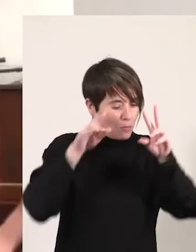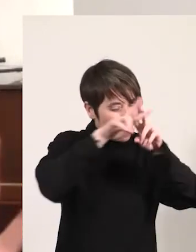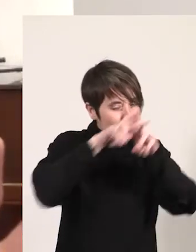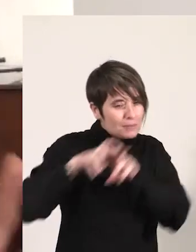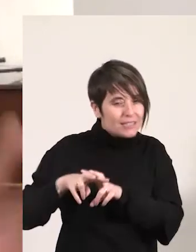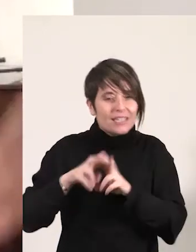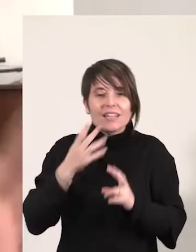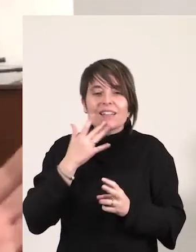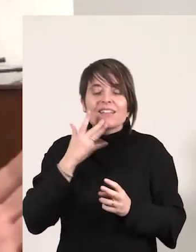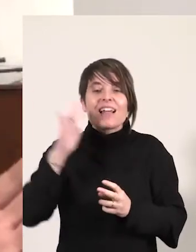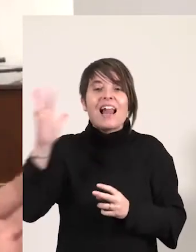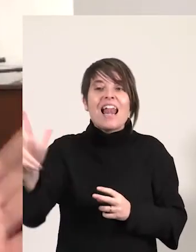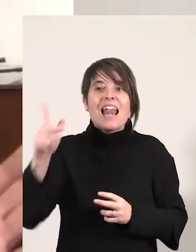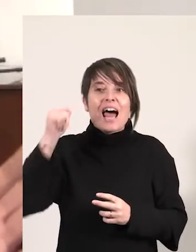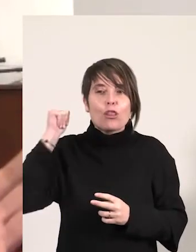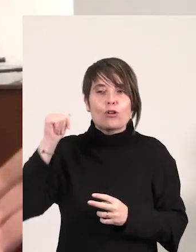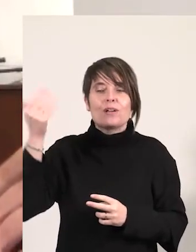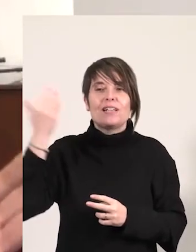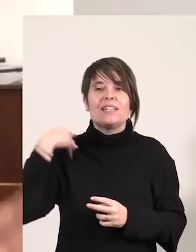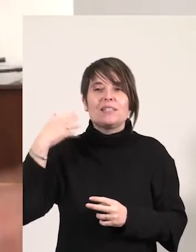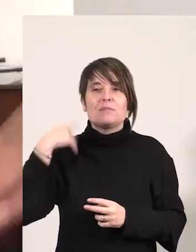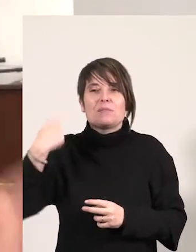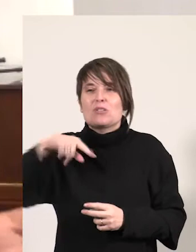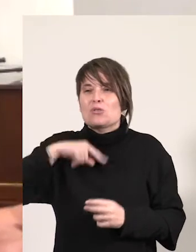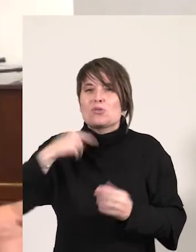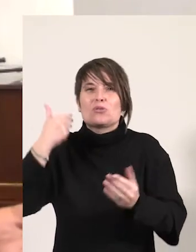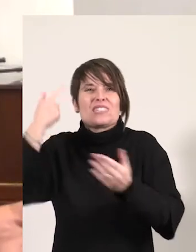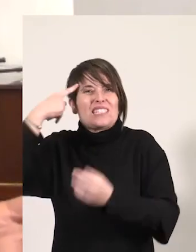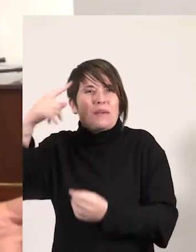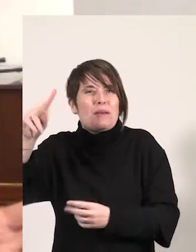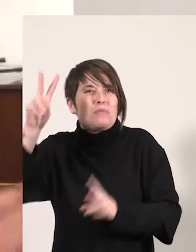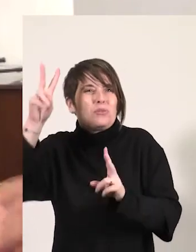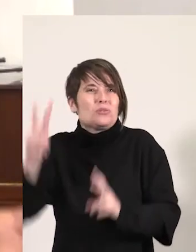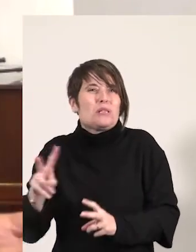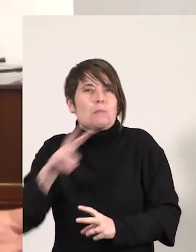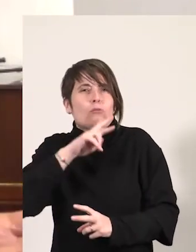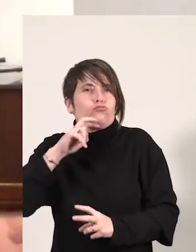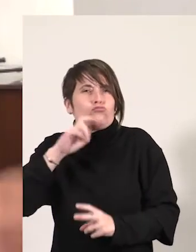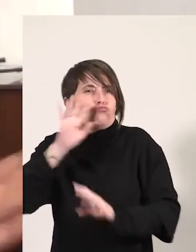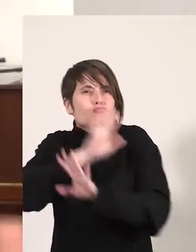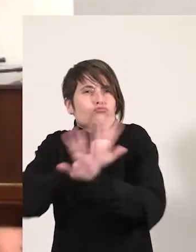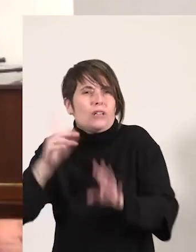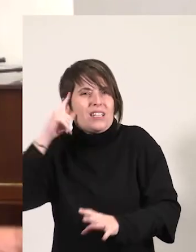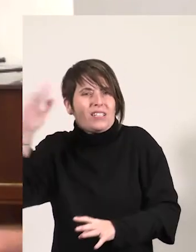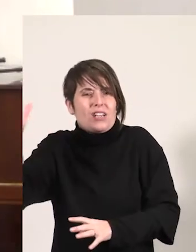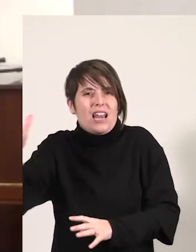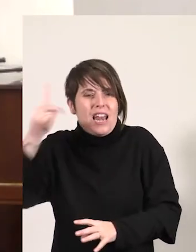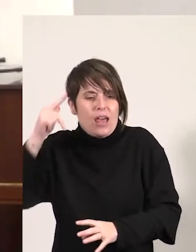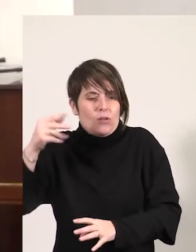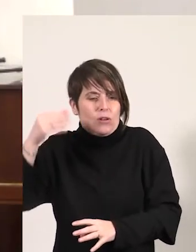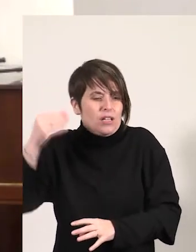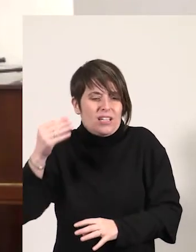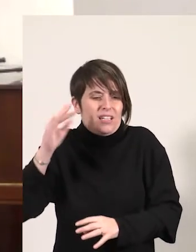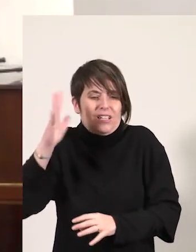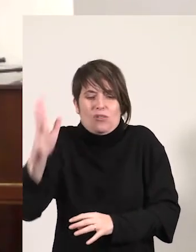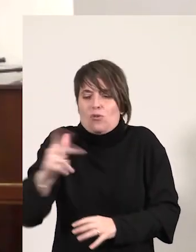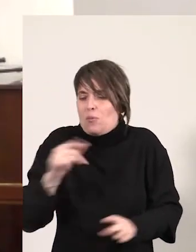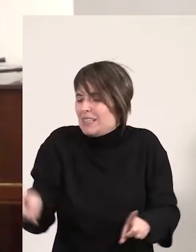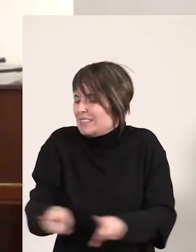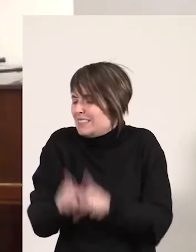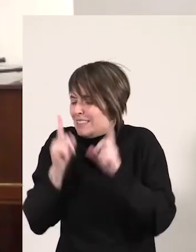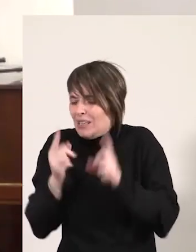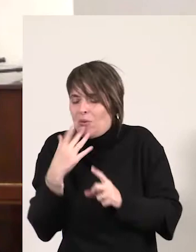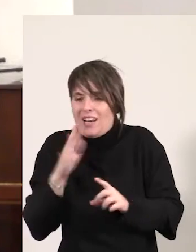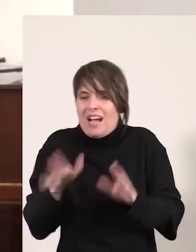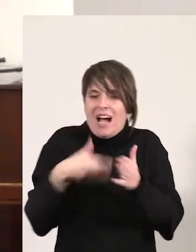pongo el mismo ejemplo, ¿no? En equipo de investigación, el día que hablaron de ladrones georgianos. ¿Qué sabemos de Georgia? Absolutamente nada. Yo lo único que sé es que esos ladrones son